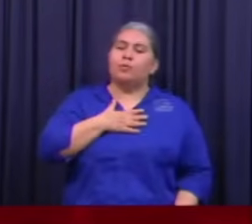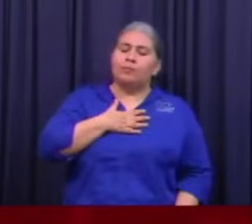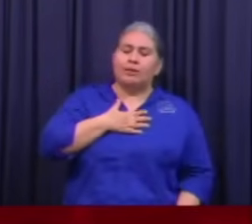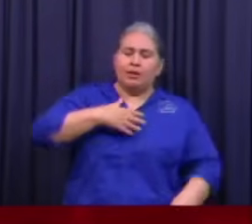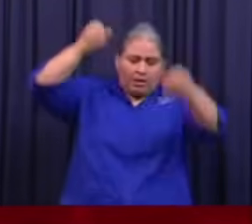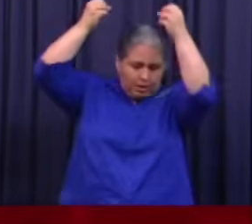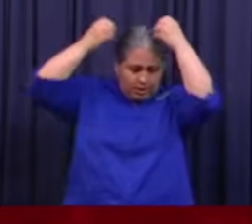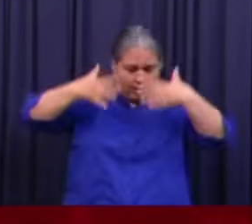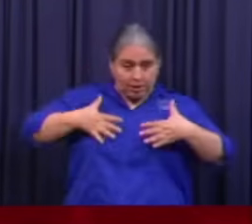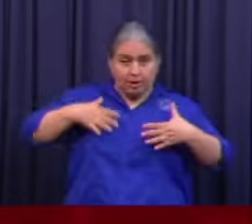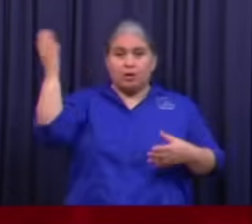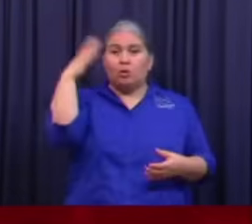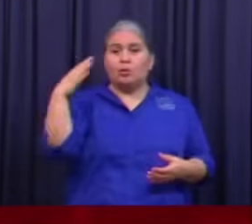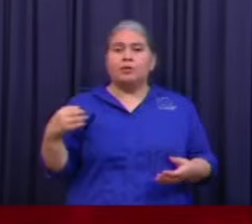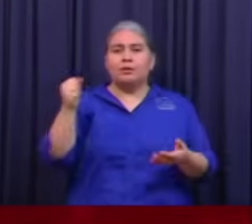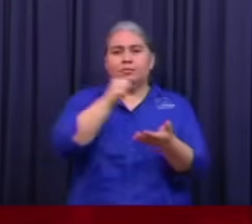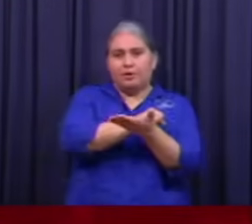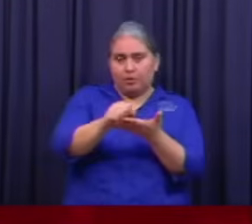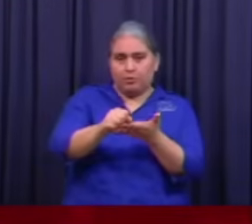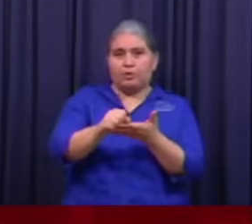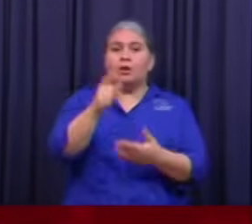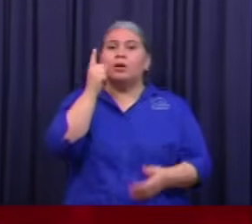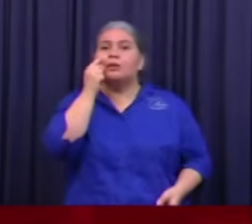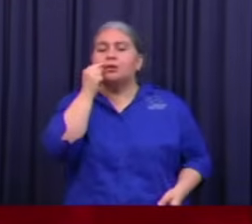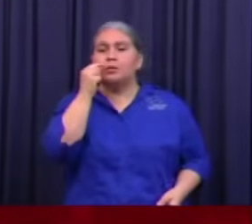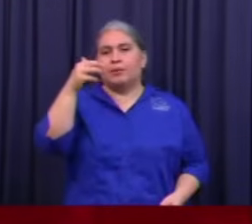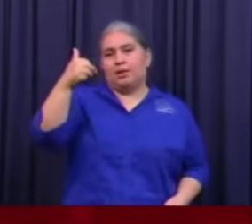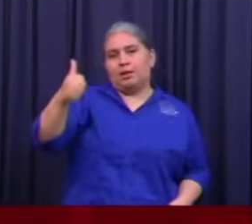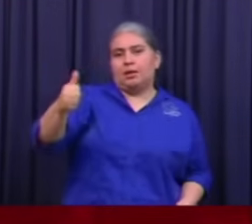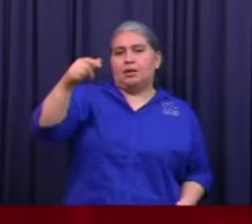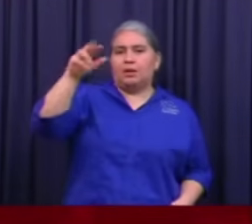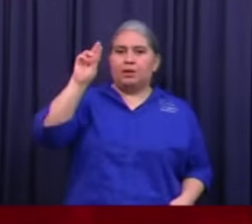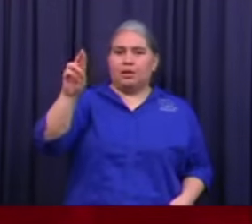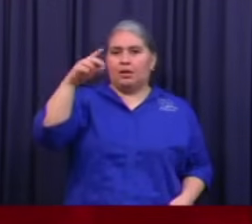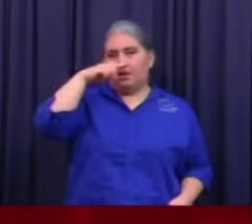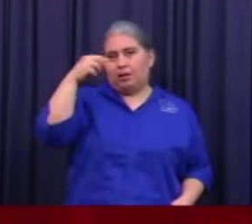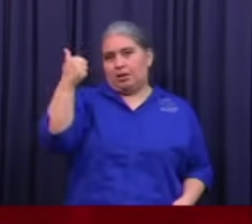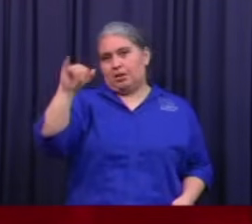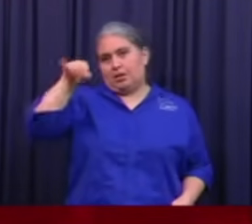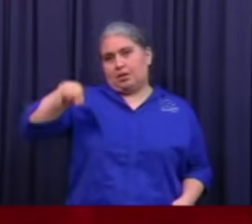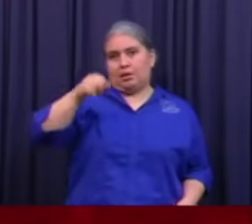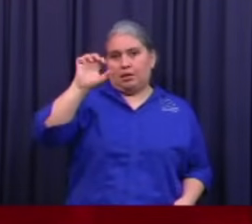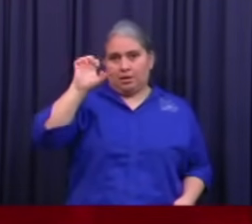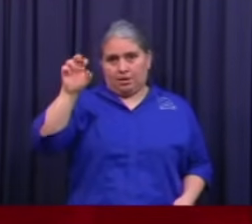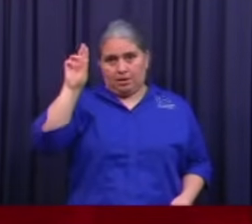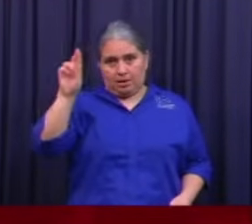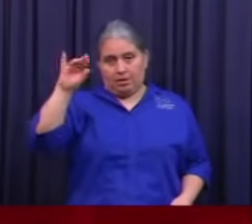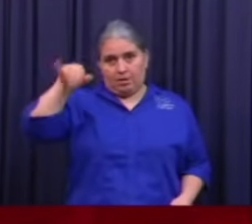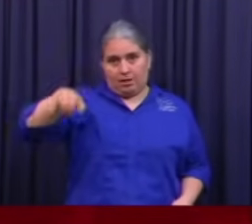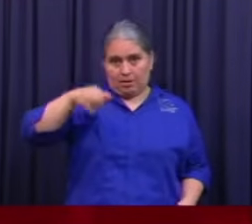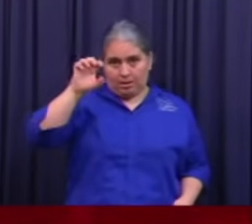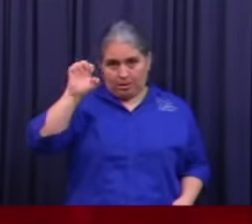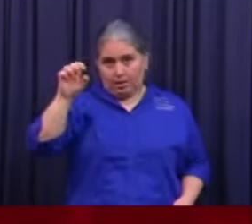Dios lo utilizó miros nehemías capítulo 2 versículo